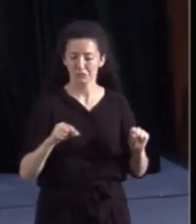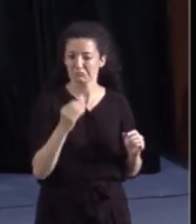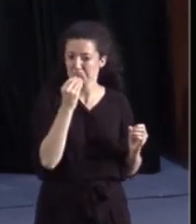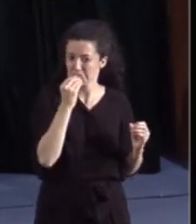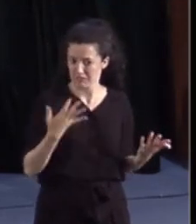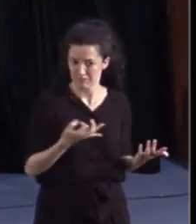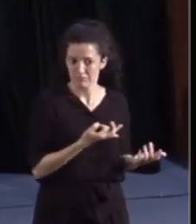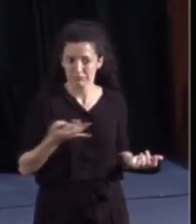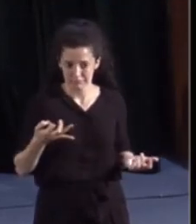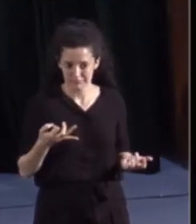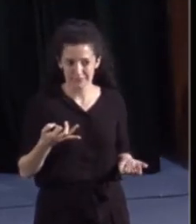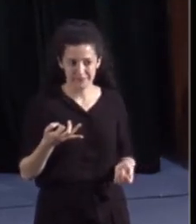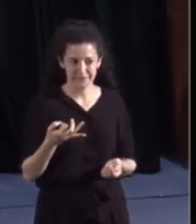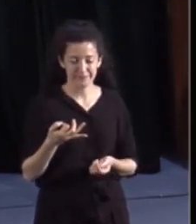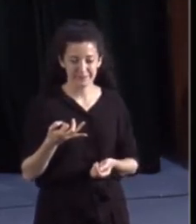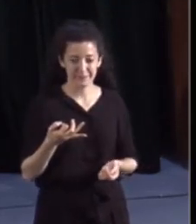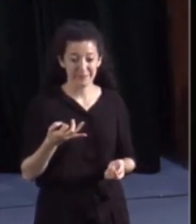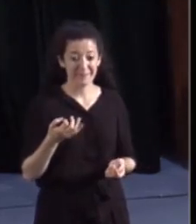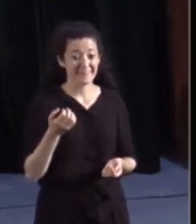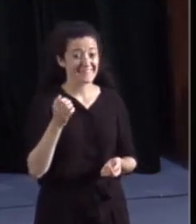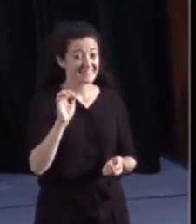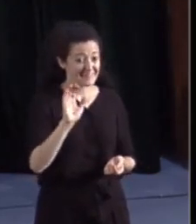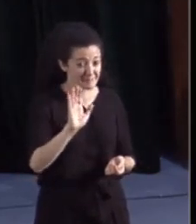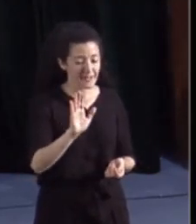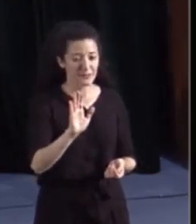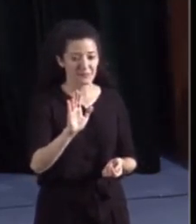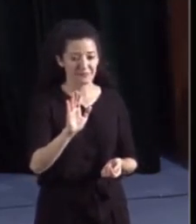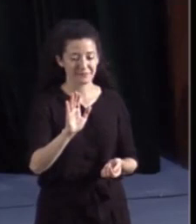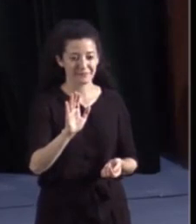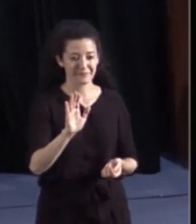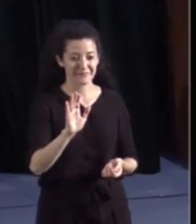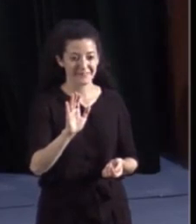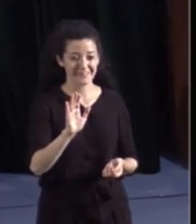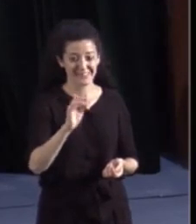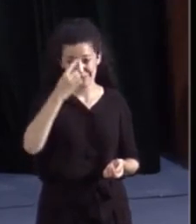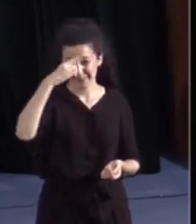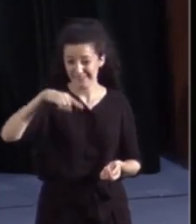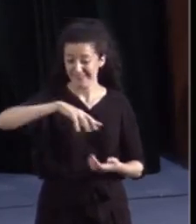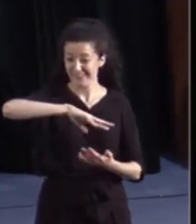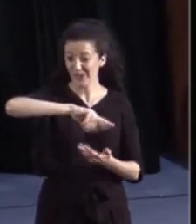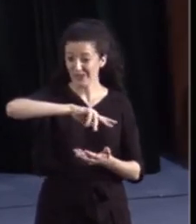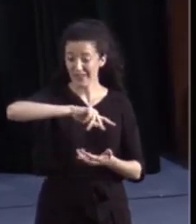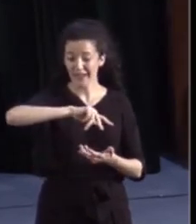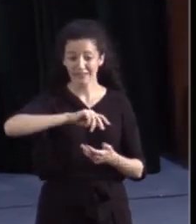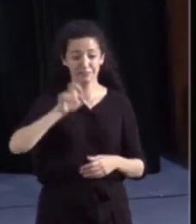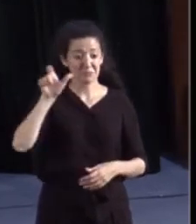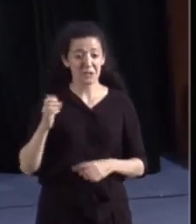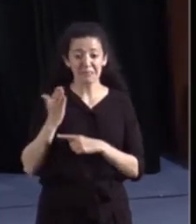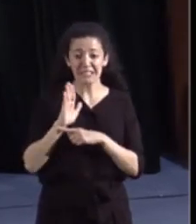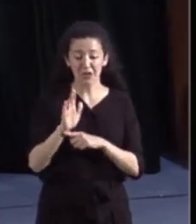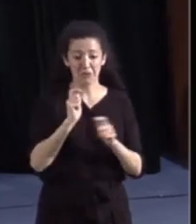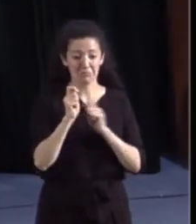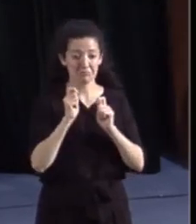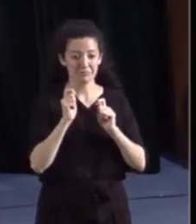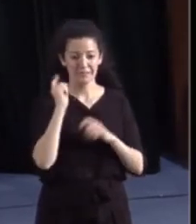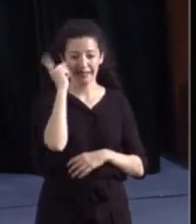pero teniendo en cuenta que la información de la cara del locutor en los informativos no es muy relevante, pero en una película no vamos a